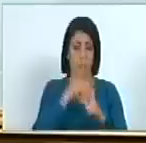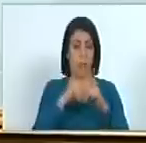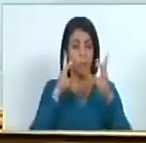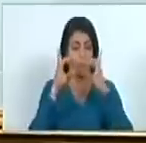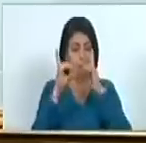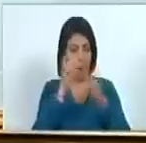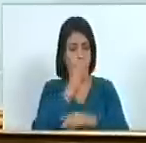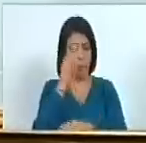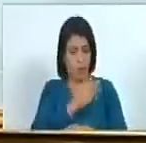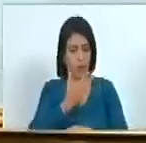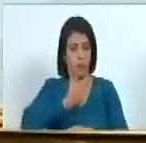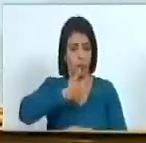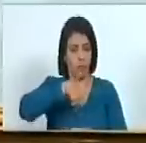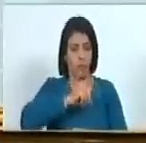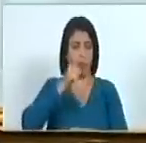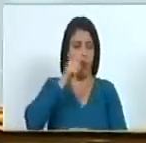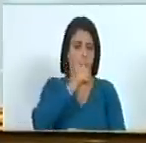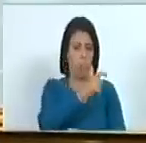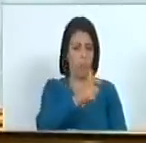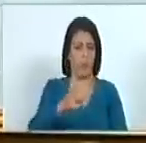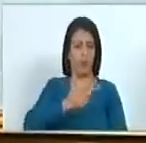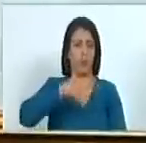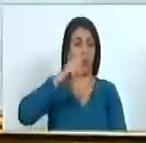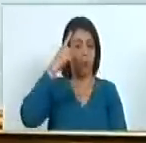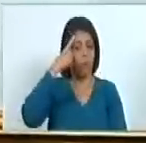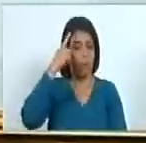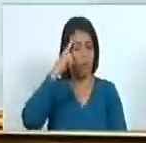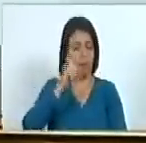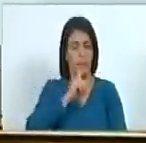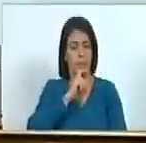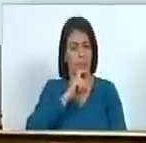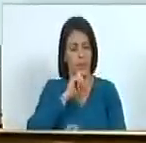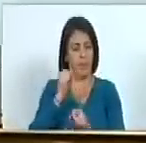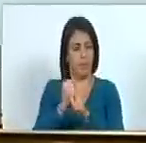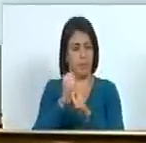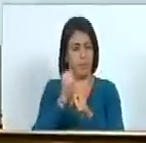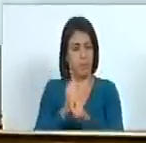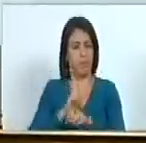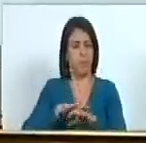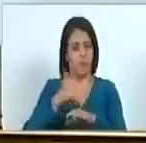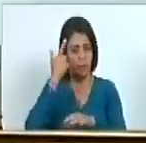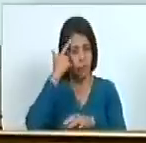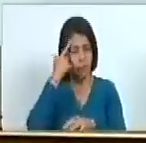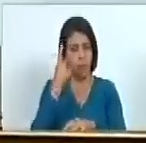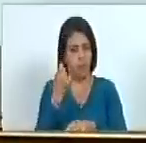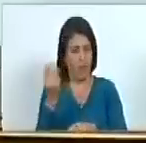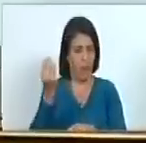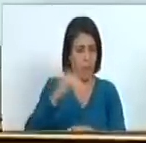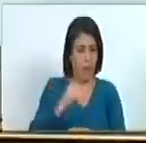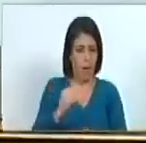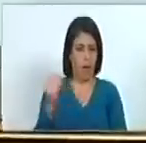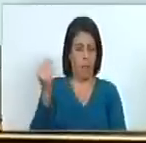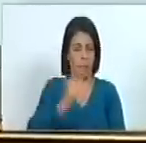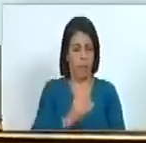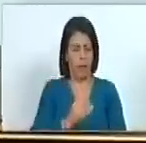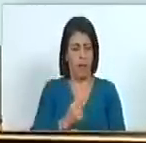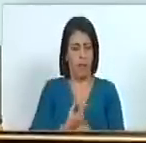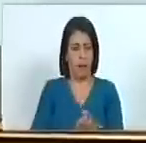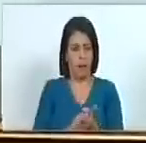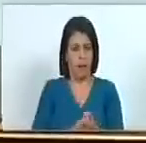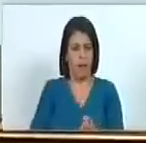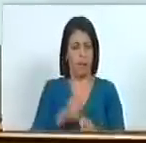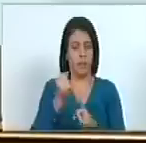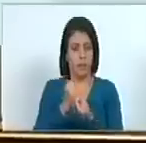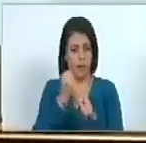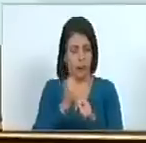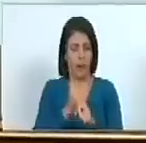debate real en nuestro pueblo. Nosotros sabemos la dificultad de los trabajadores, sabemos que hace falta mucho más, hermanos de clase,